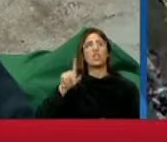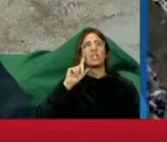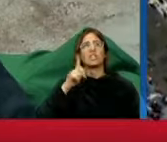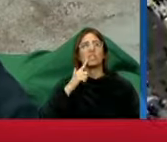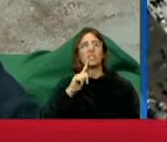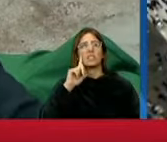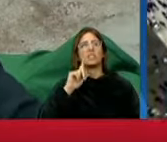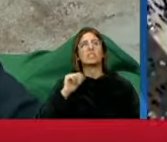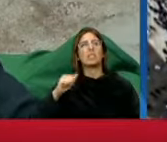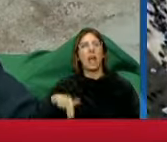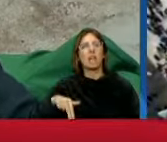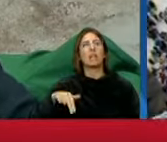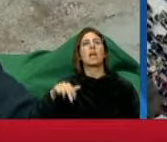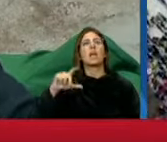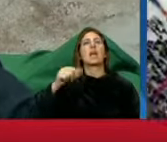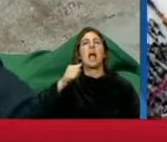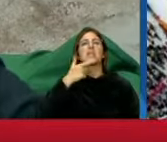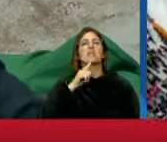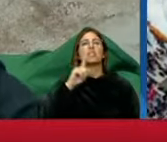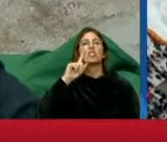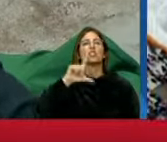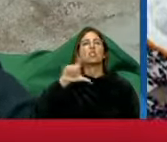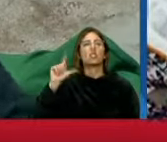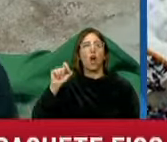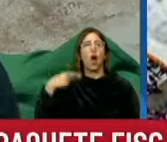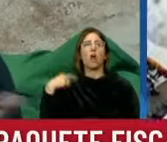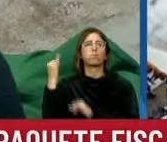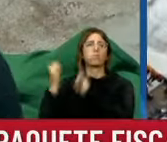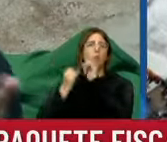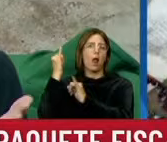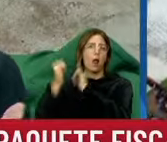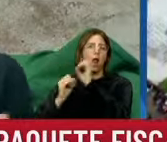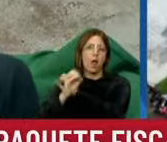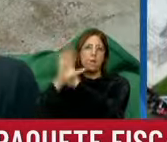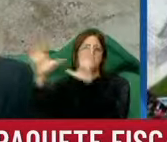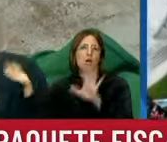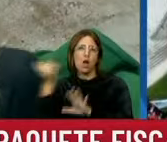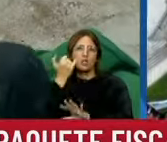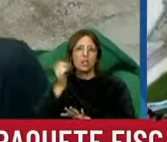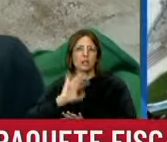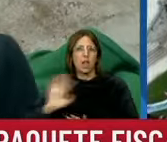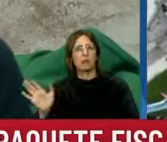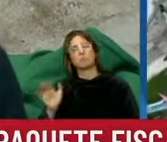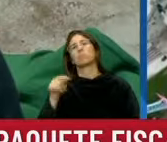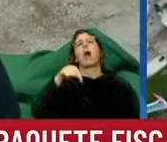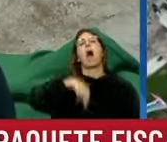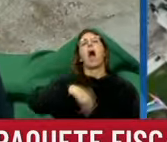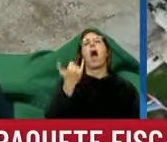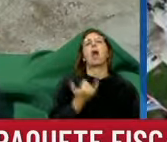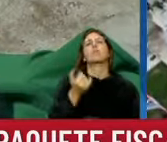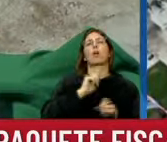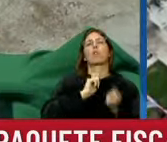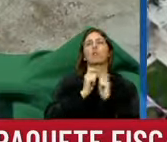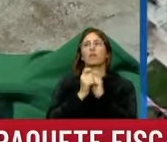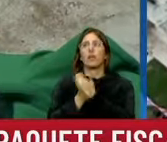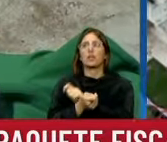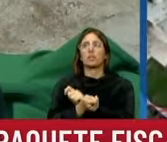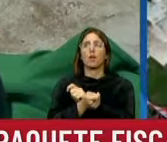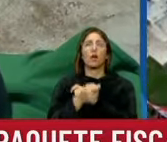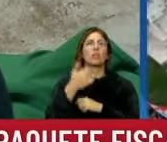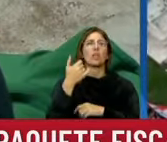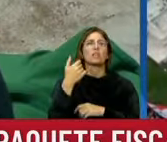Genial. Qué buenísimo. Genial. El recuerdo del pasado kirchnerista es la mejor